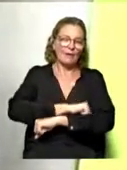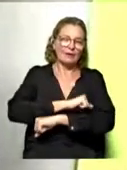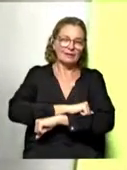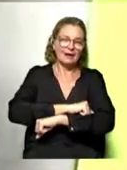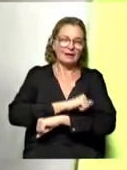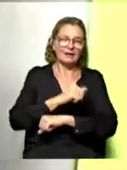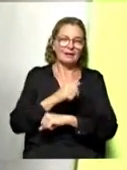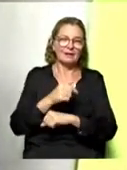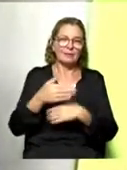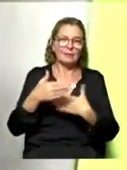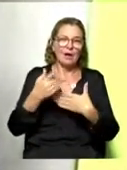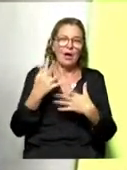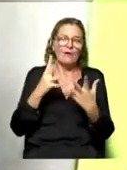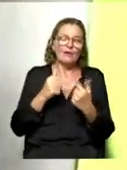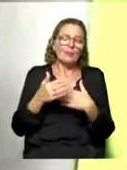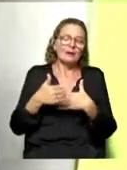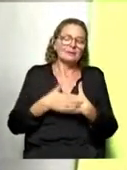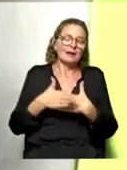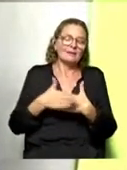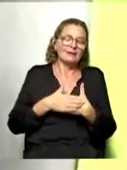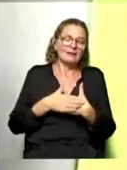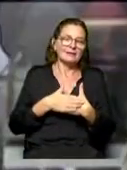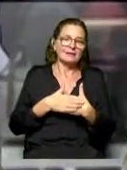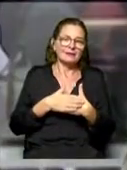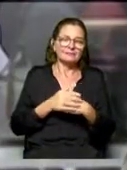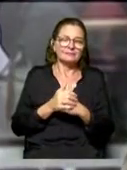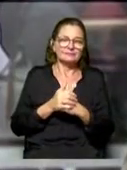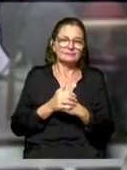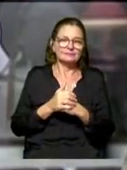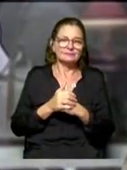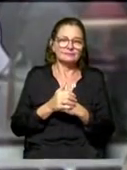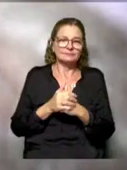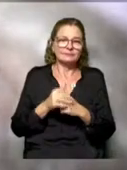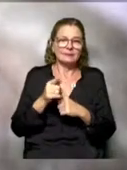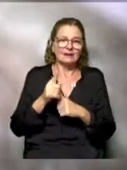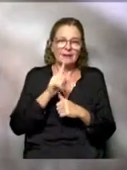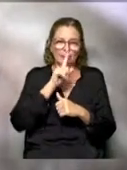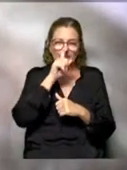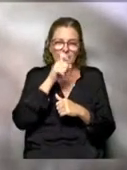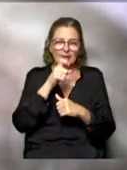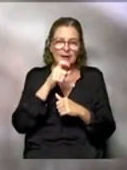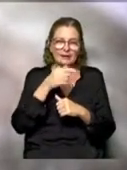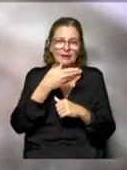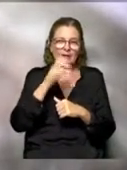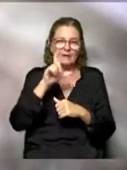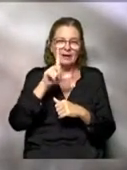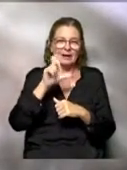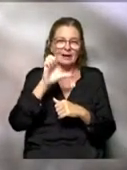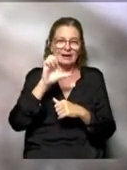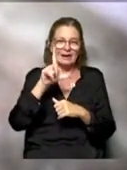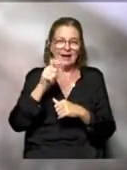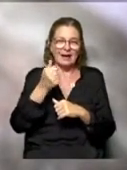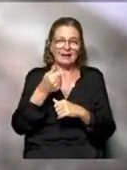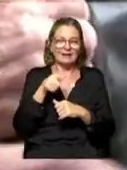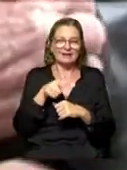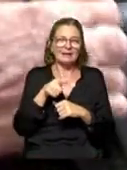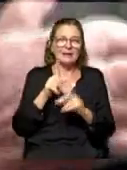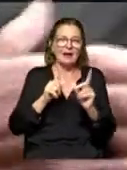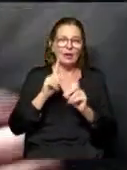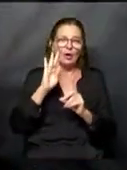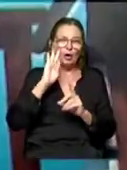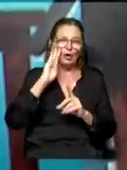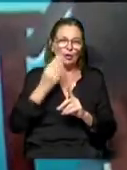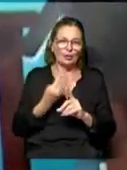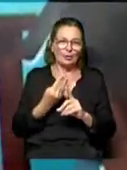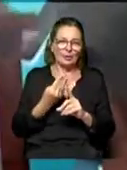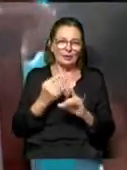forma de estar cerca. Exacto. Ahí está. Y esta Montevideana, esta Belela Herrera Montevideana, que tiene algún que otro